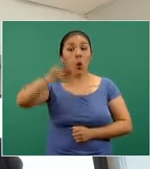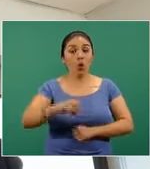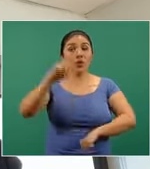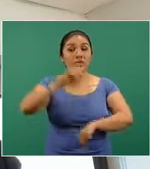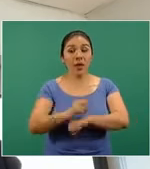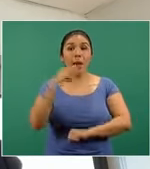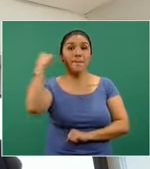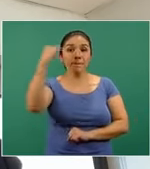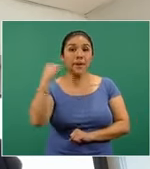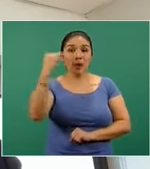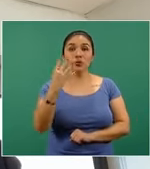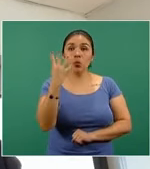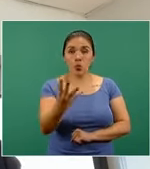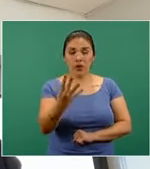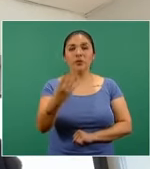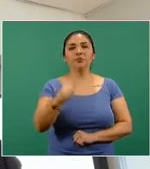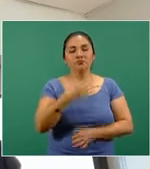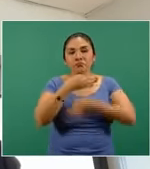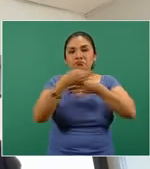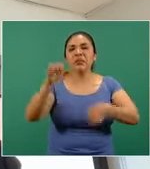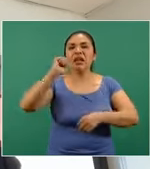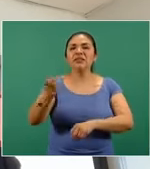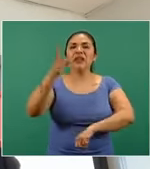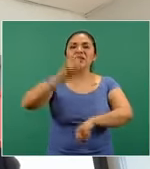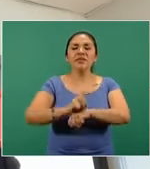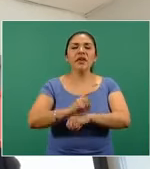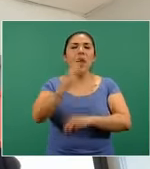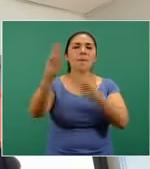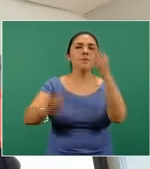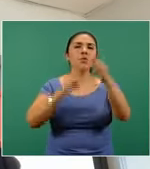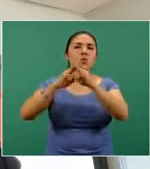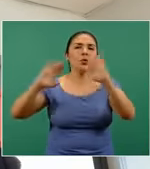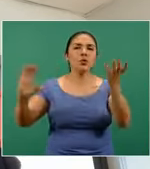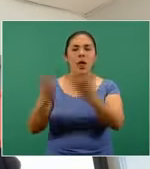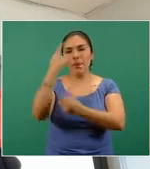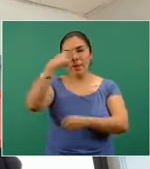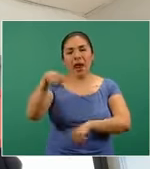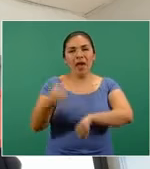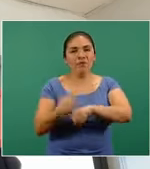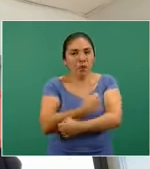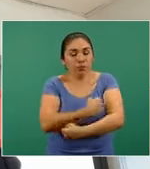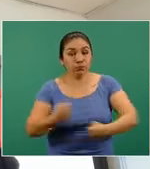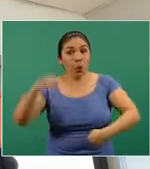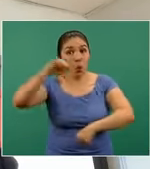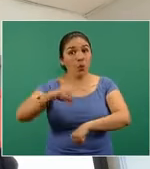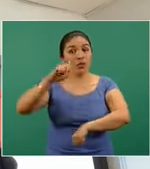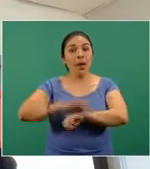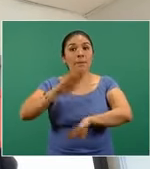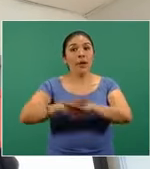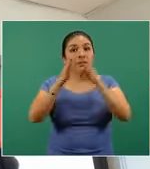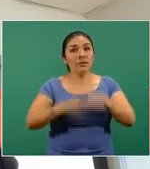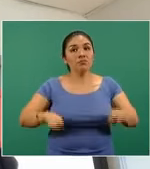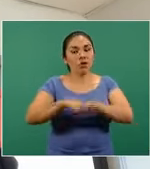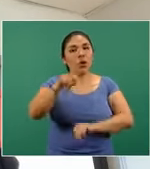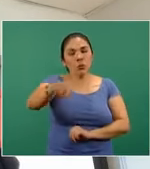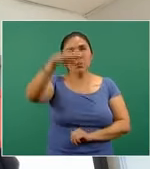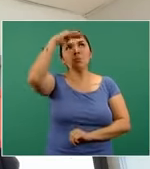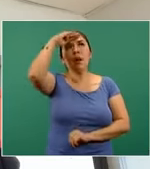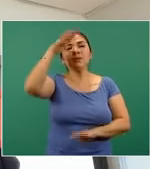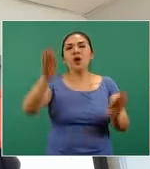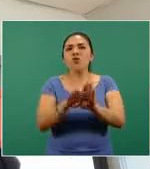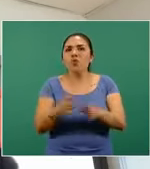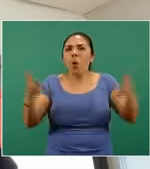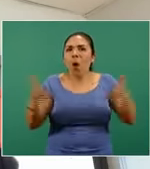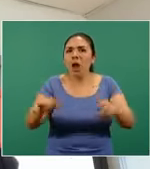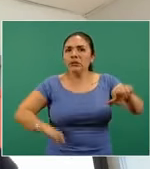4 de marzo, es la conmemoración del Día Mundial de la Obesidad, una ocasión importante para reflexionar sobre nuestras